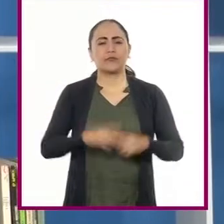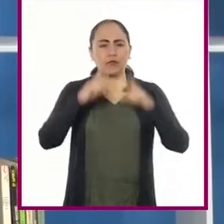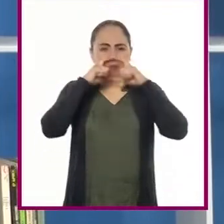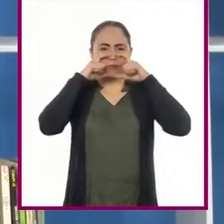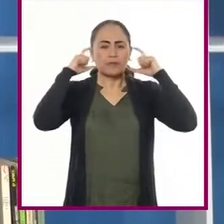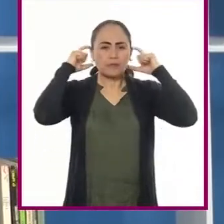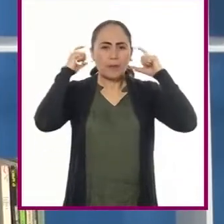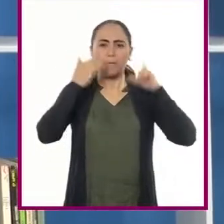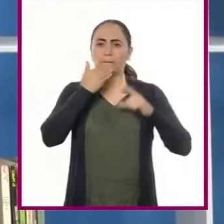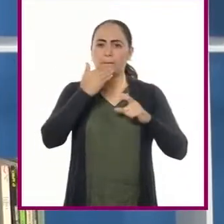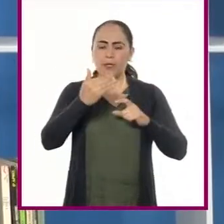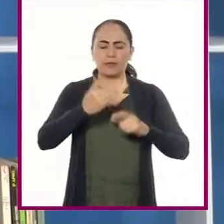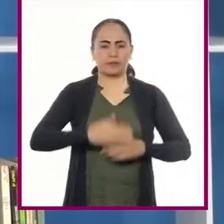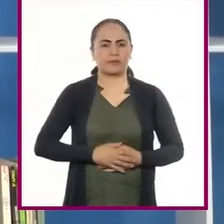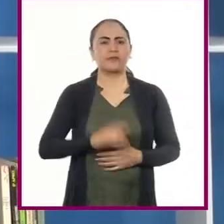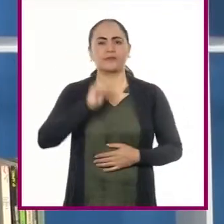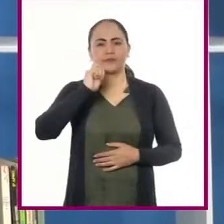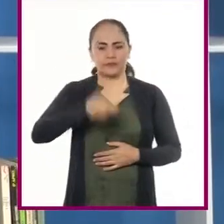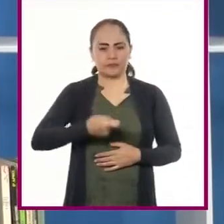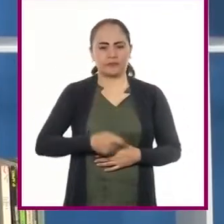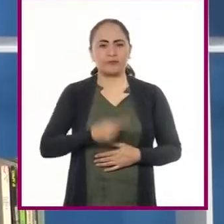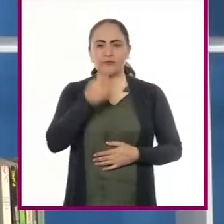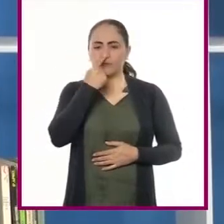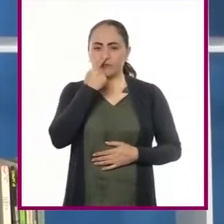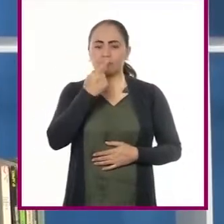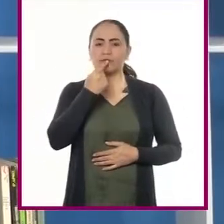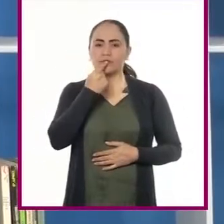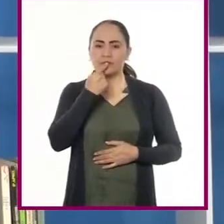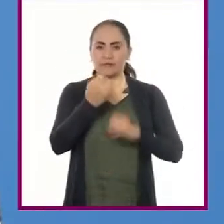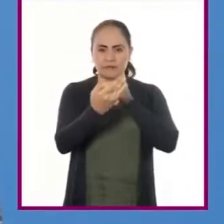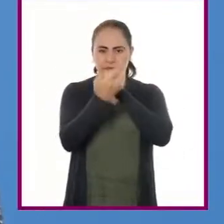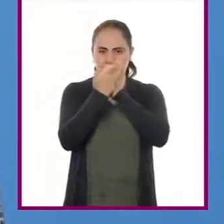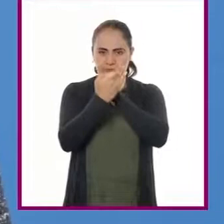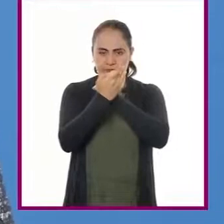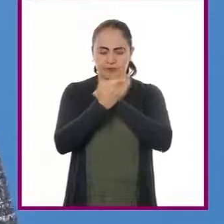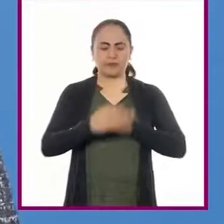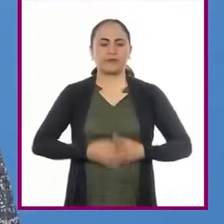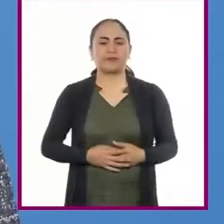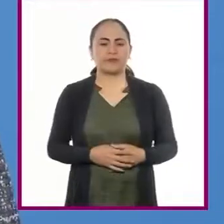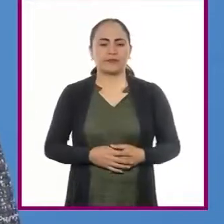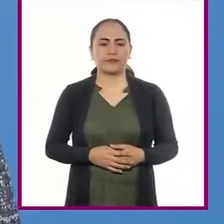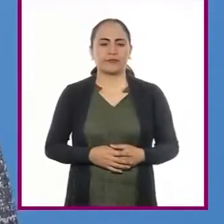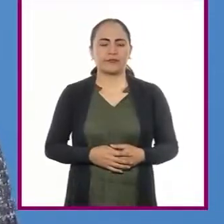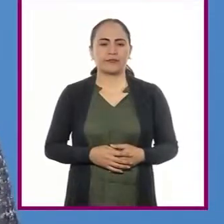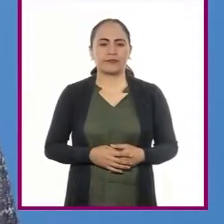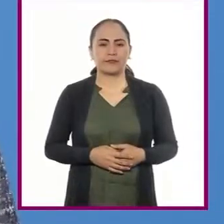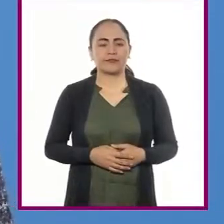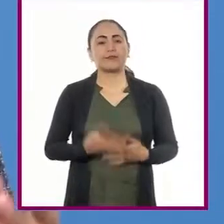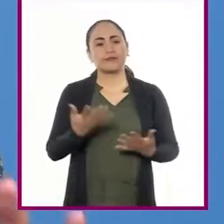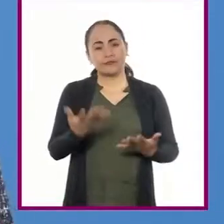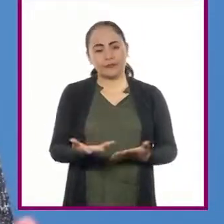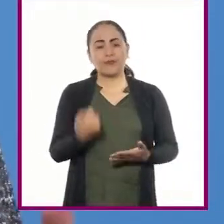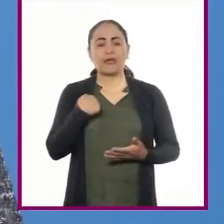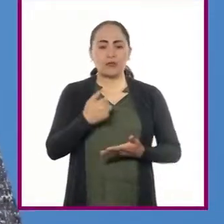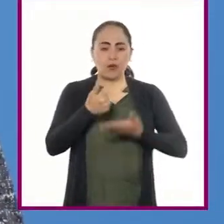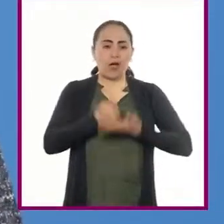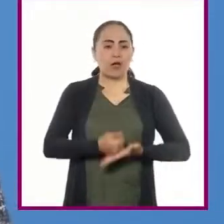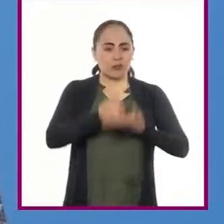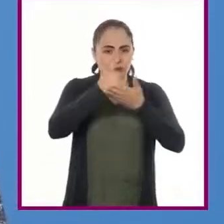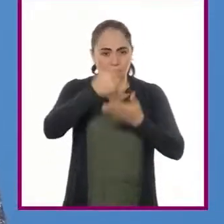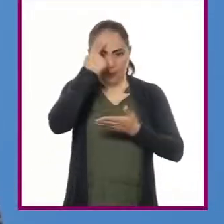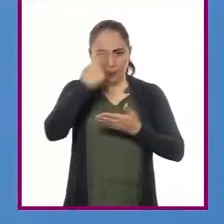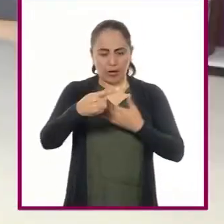cubrebocas correctamente, es decir, protegiendo nariz y boca. De esta forma, contribuimos a prevenir el